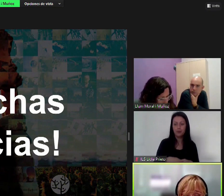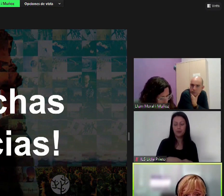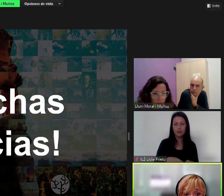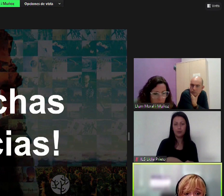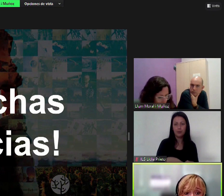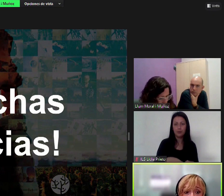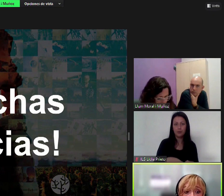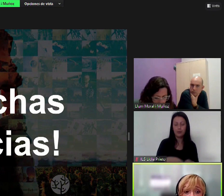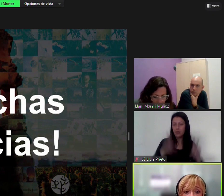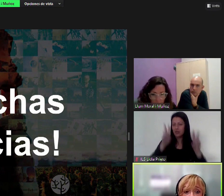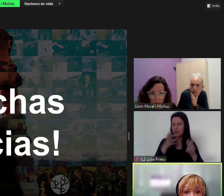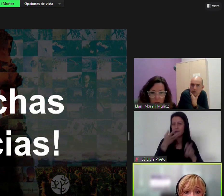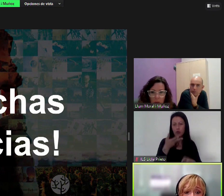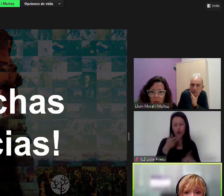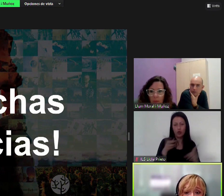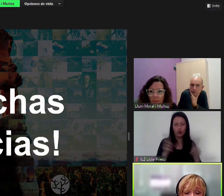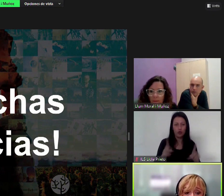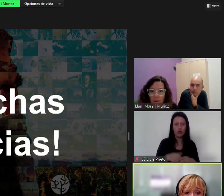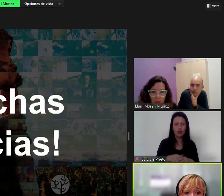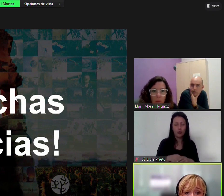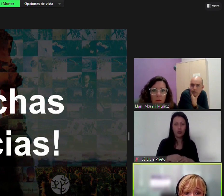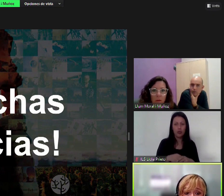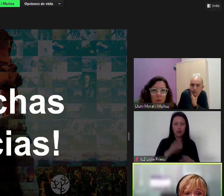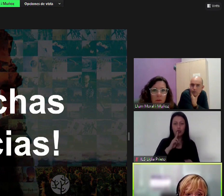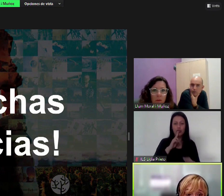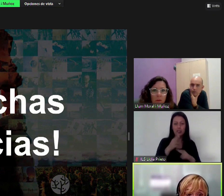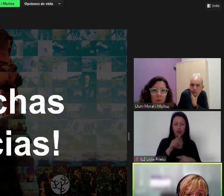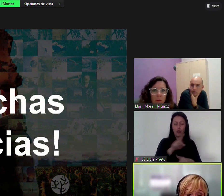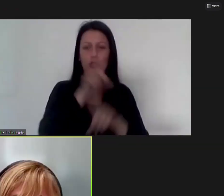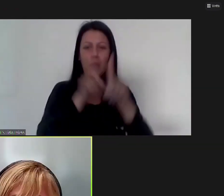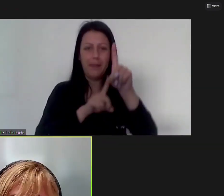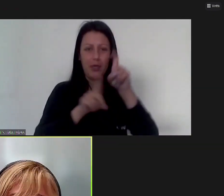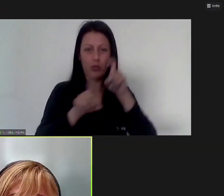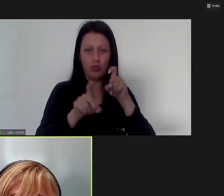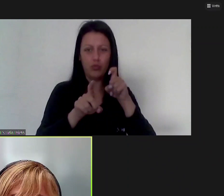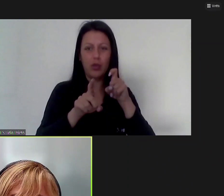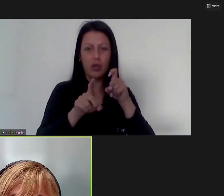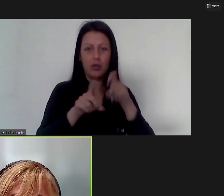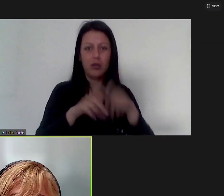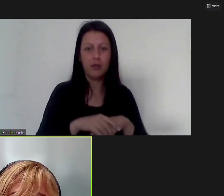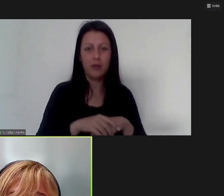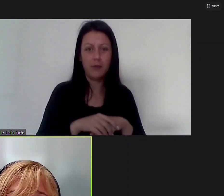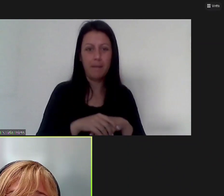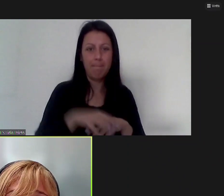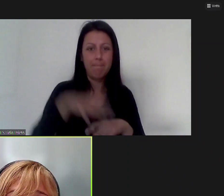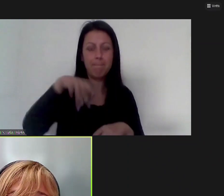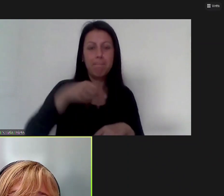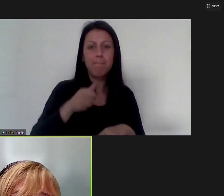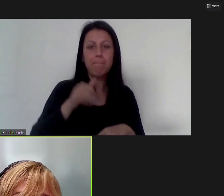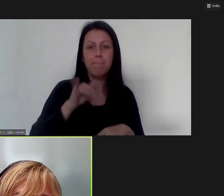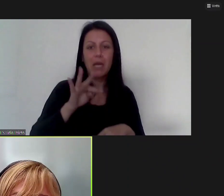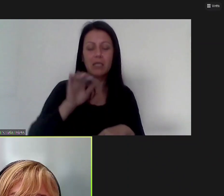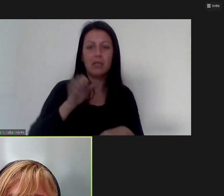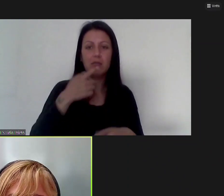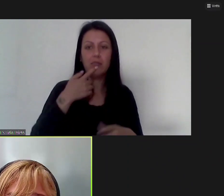Este tema lo desconozco. Estoy contestando a una pregunta que pregunta Maite, que si no es un poco incoherente